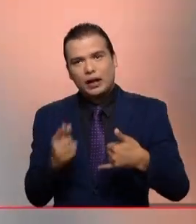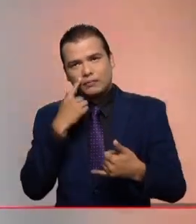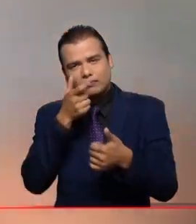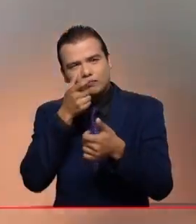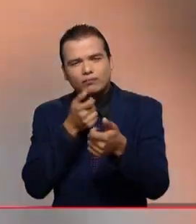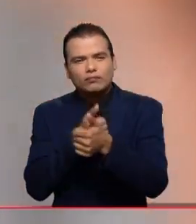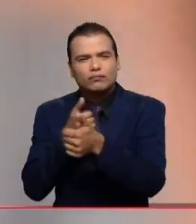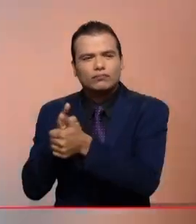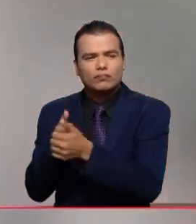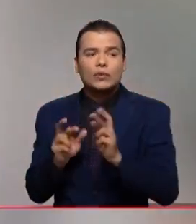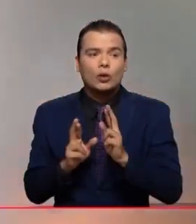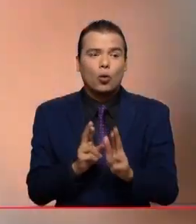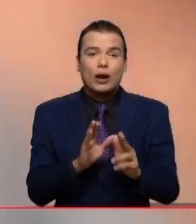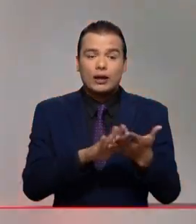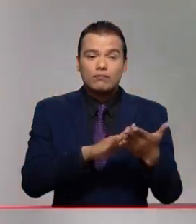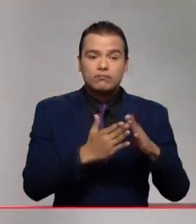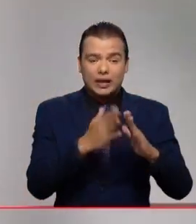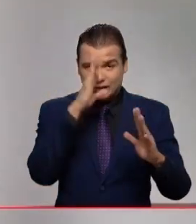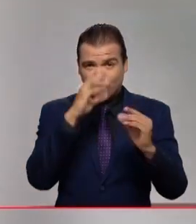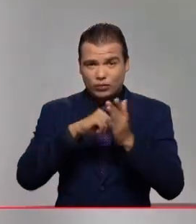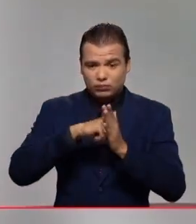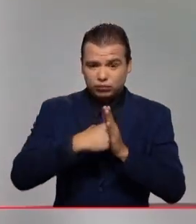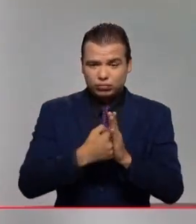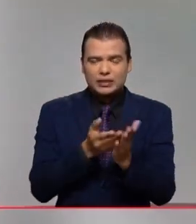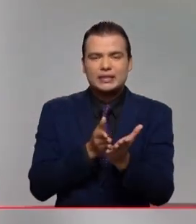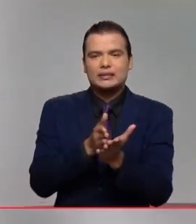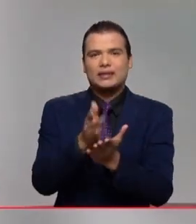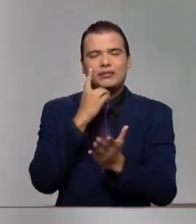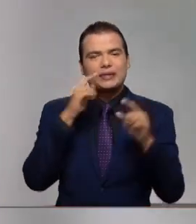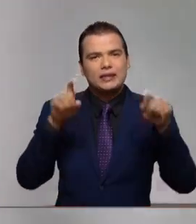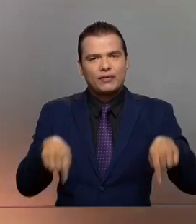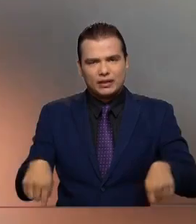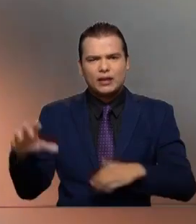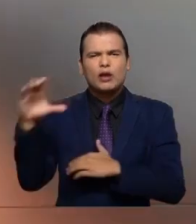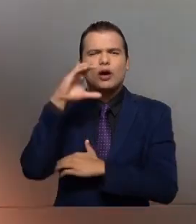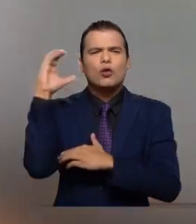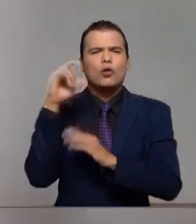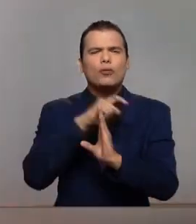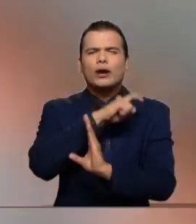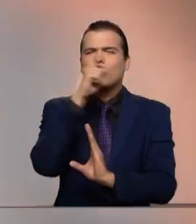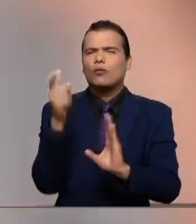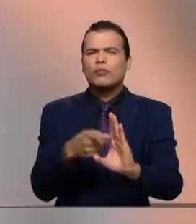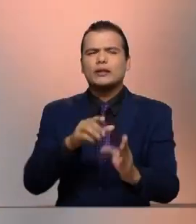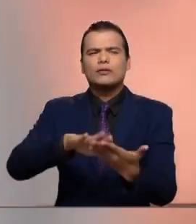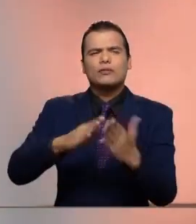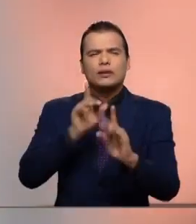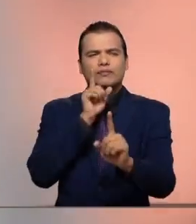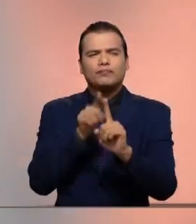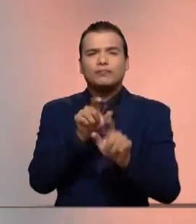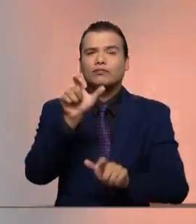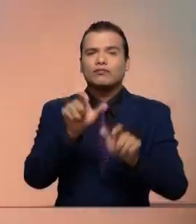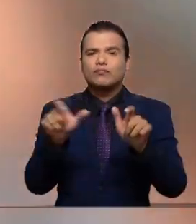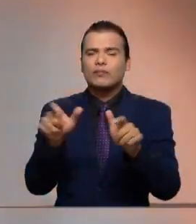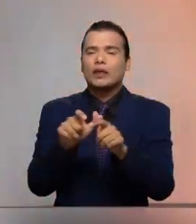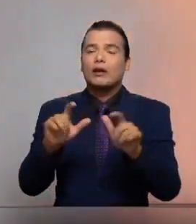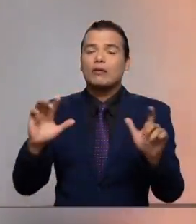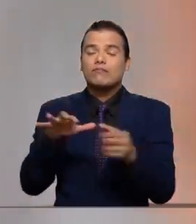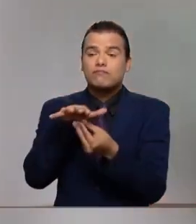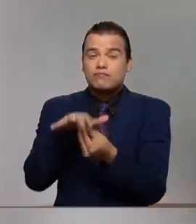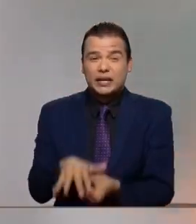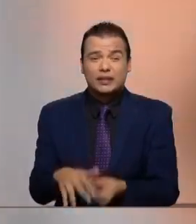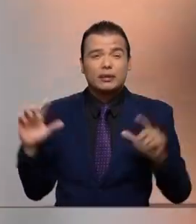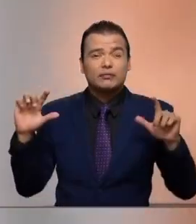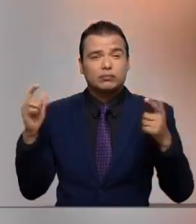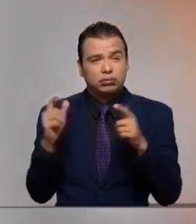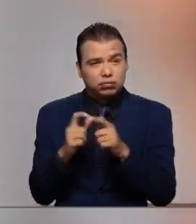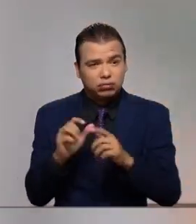que se mantenga, que sea permanente. Necesitamos en Colombia la paz total, para que efectivamente haya menos víctimas del conflicto armado y podamos